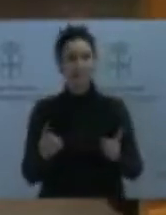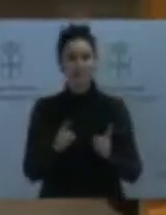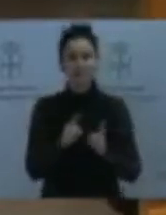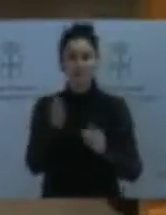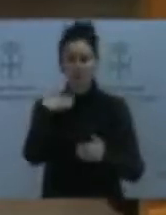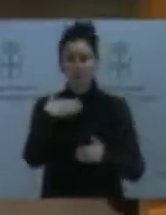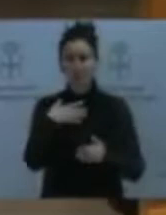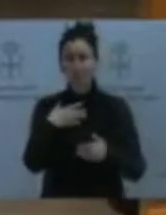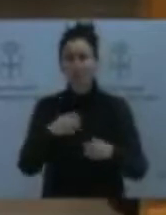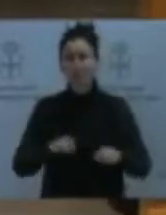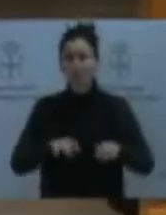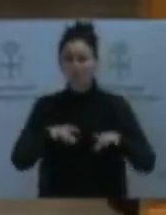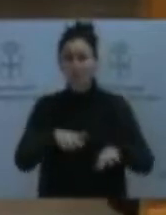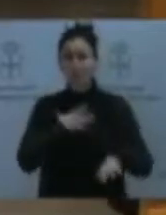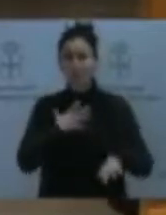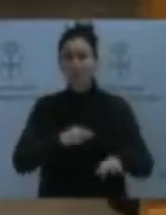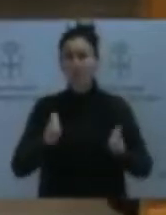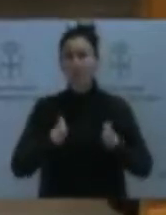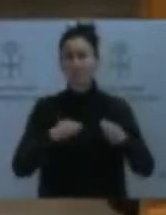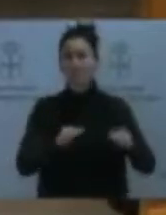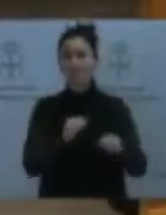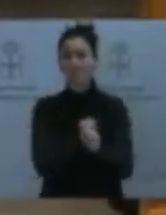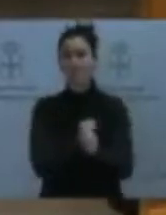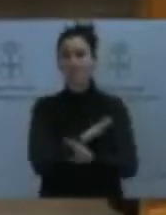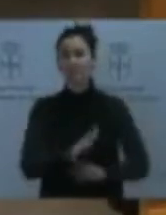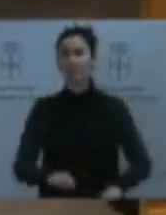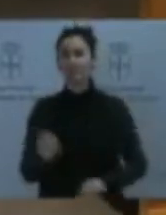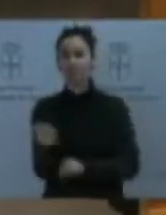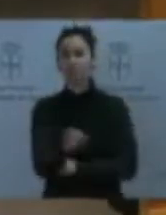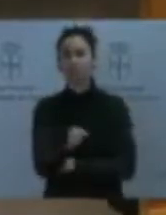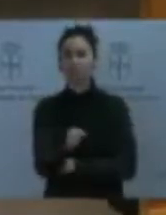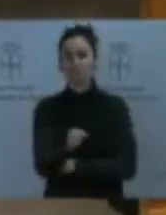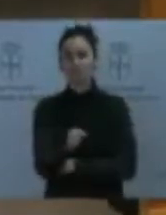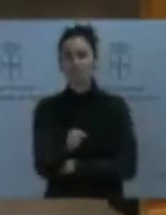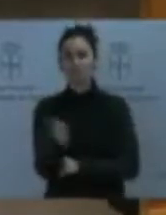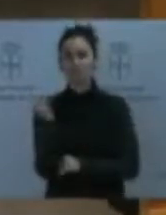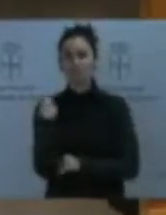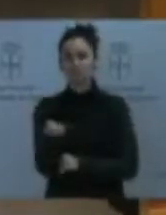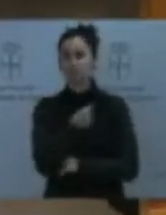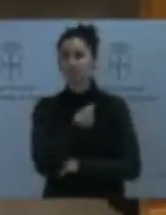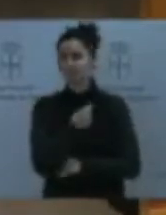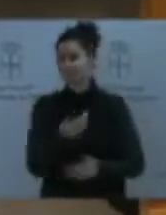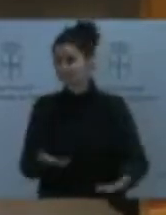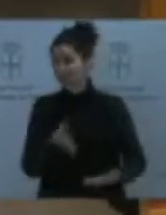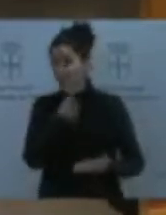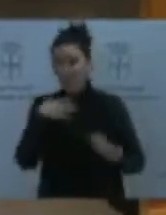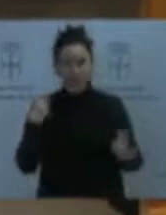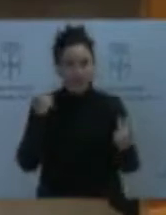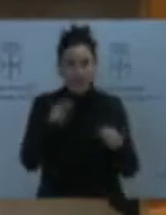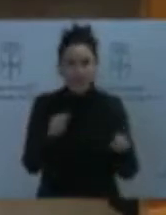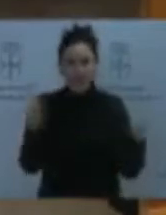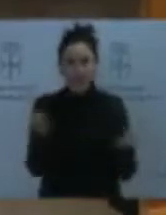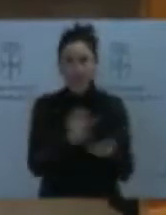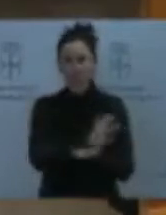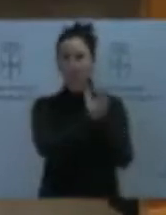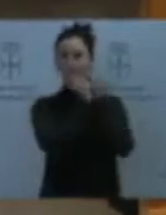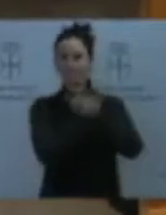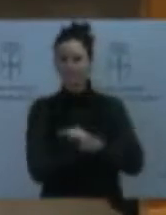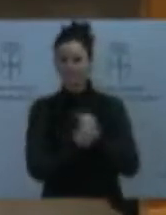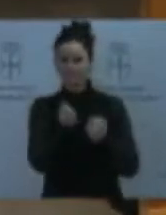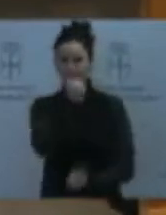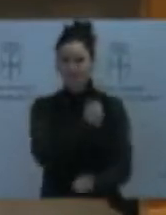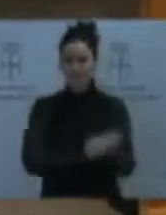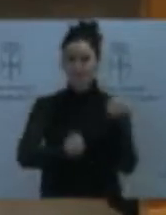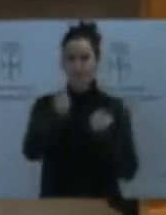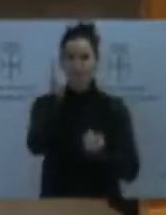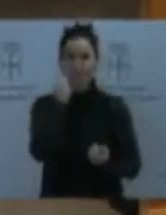tanto, le daban la espalda a aquel explotador. Ahora lo que nos encontramos es la inversión de esto. En una economía financiarizada, los que han entendido que